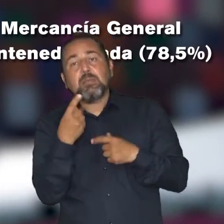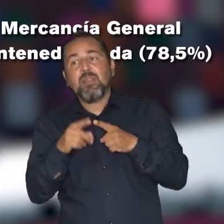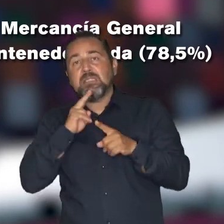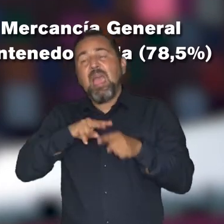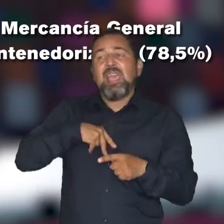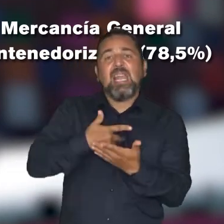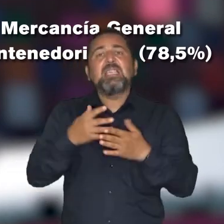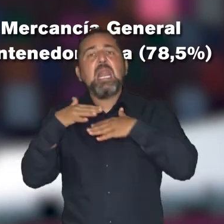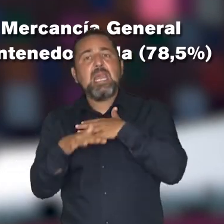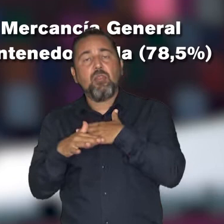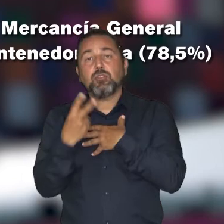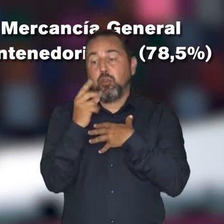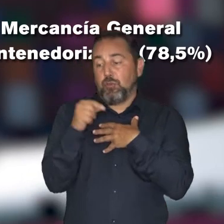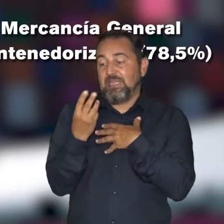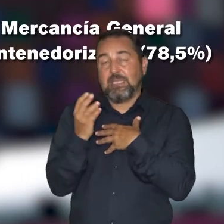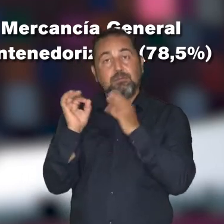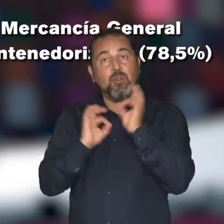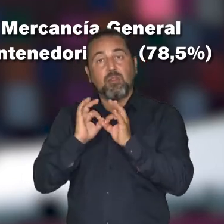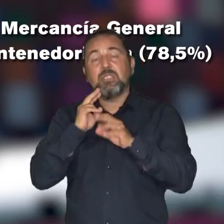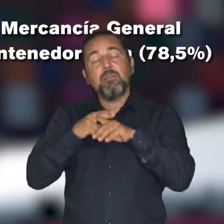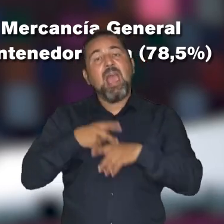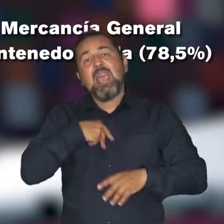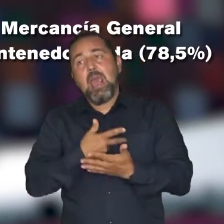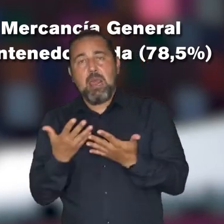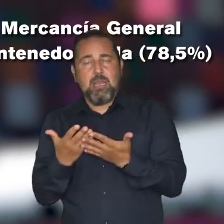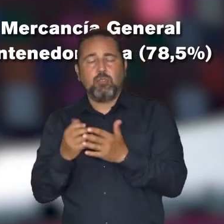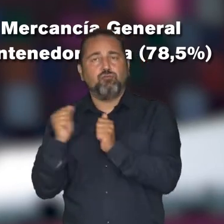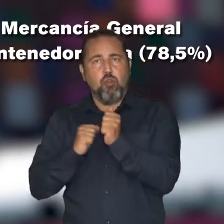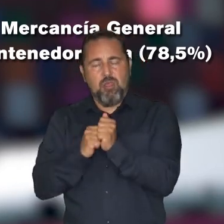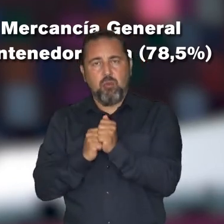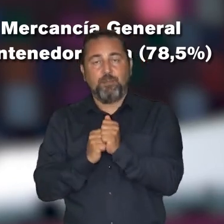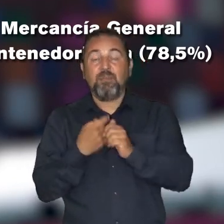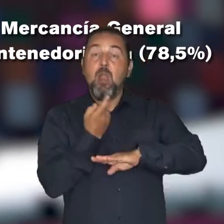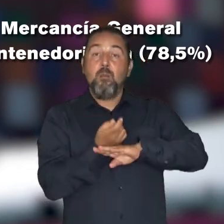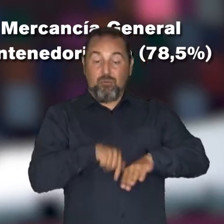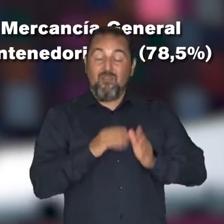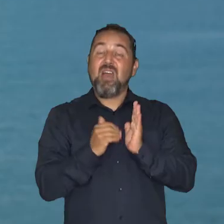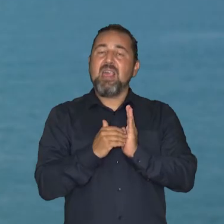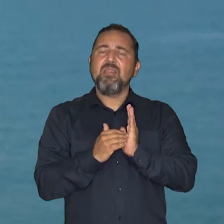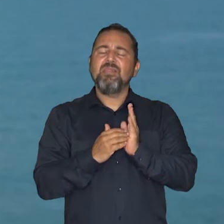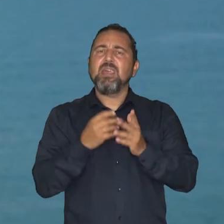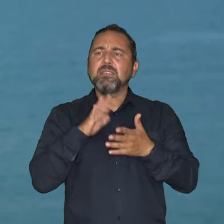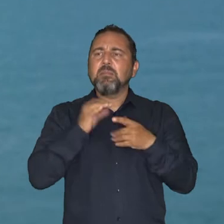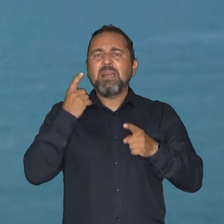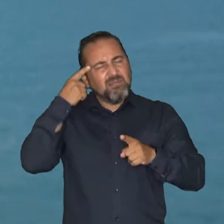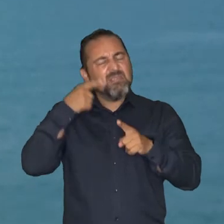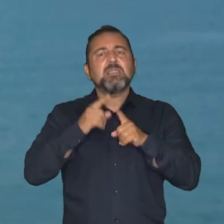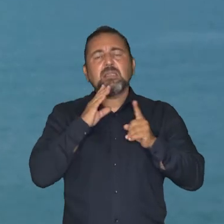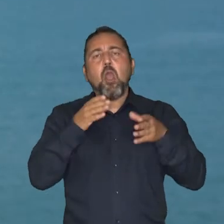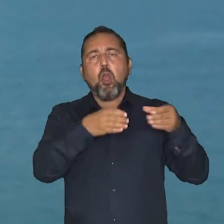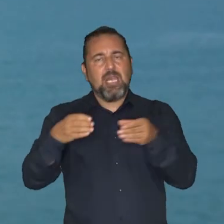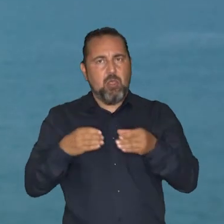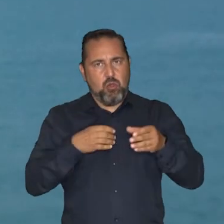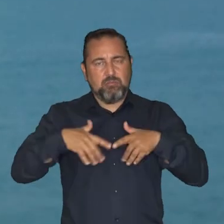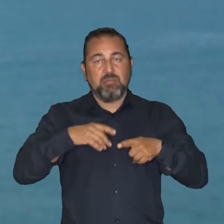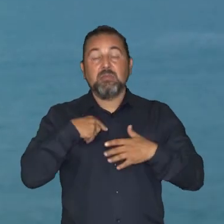contenedorizada, el 3,3% graneles líquidos y el 2,3% graneles sólidos. El puerto de Valencia se especializa